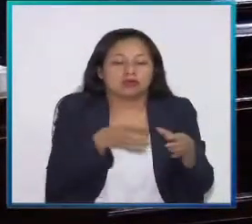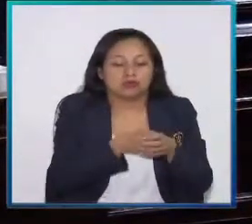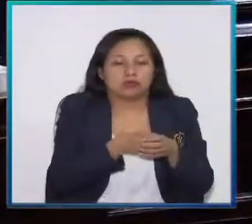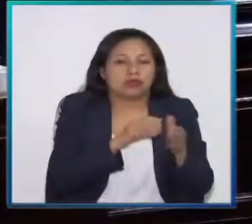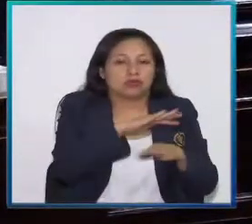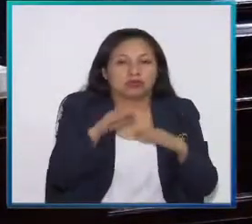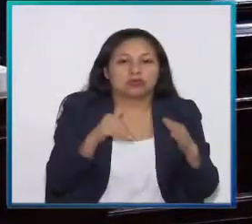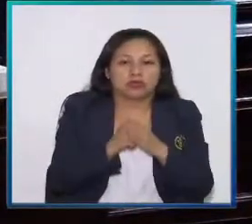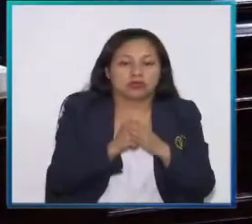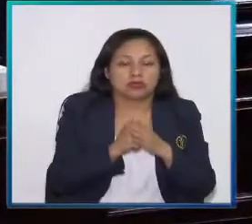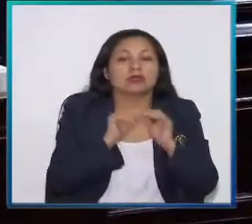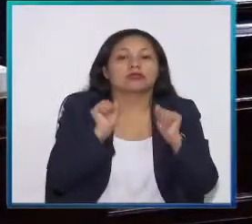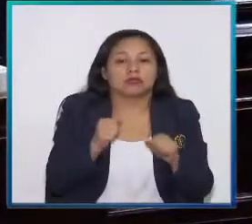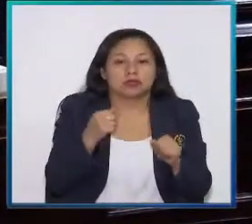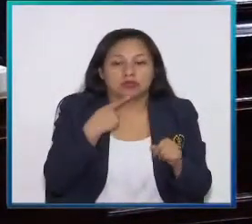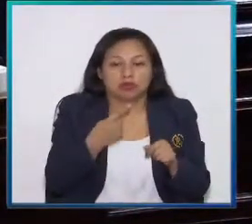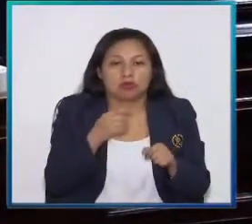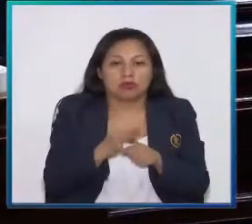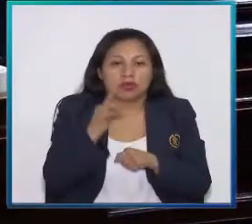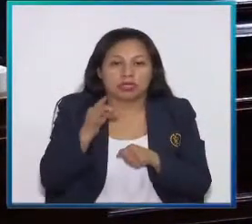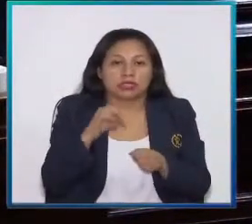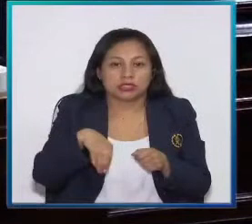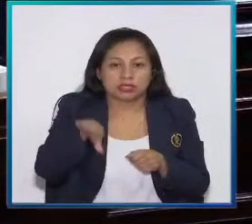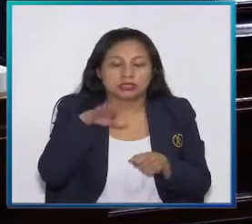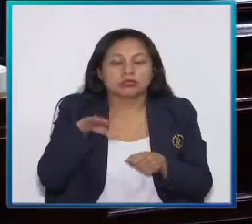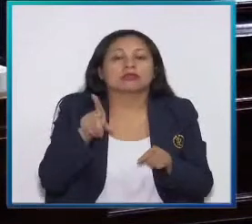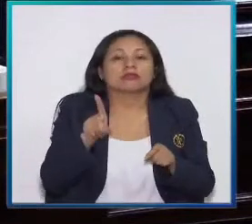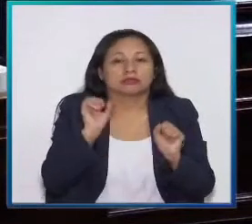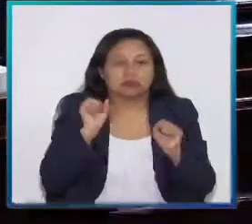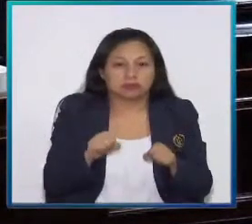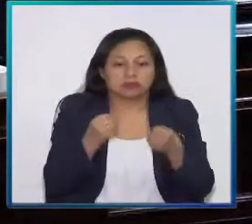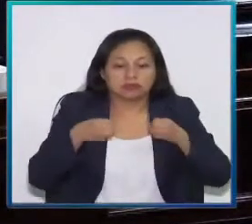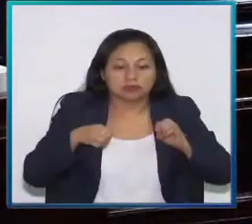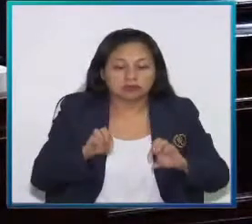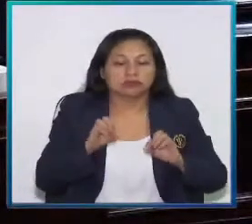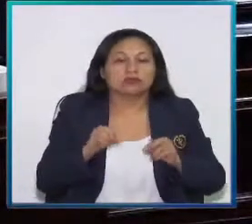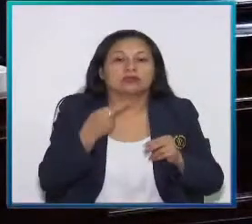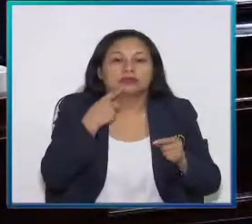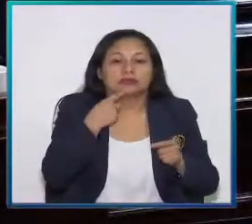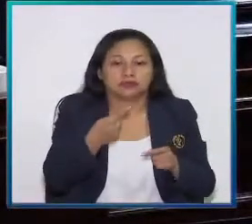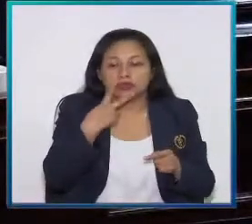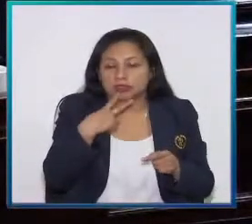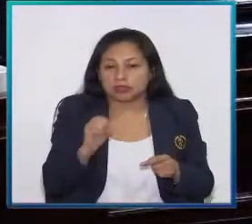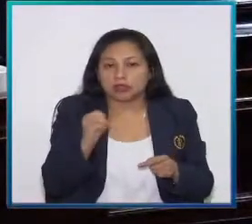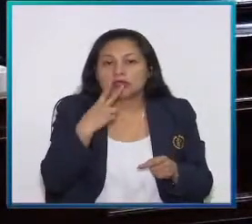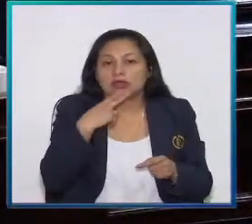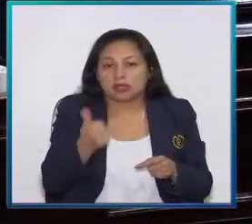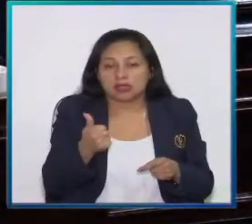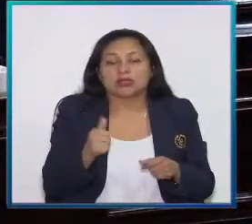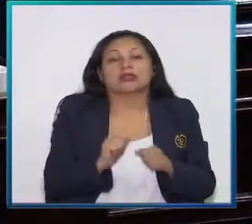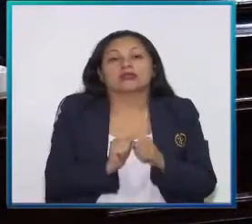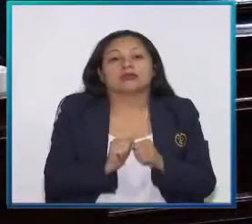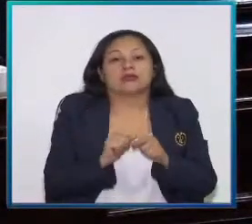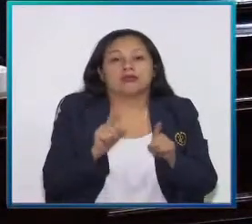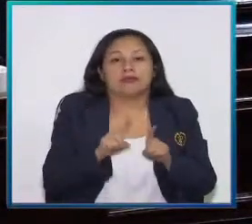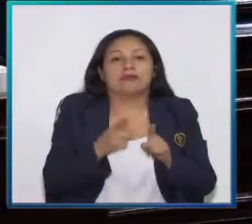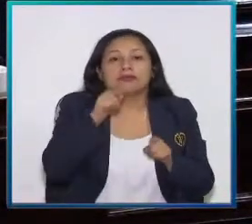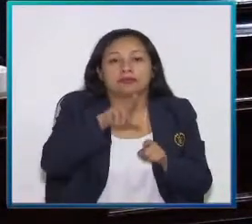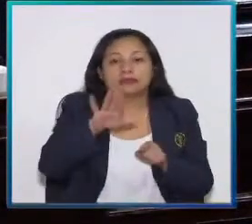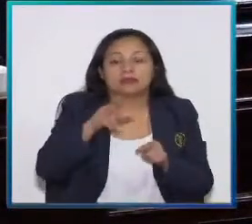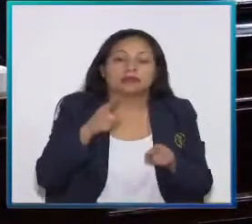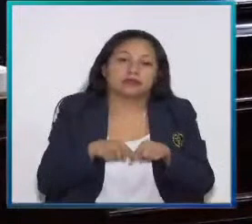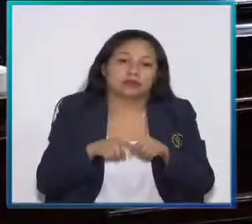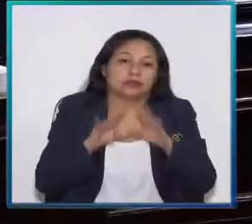comisionados, todos y todas merecemos un futuro de paz y con oportunidades para nuestros hijos y nuestras hijas. Pero de